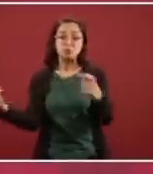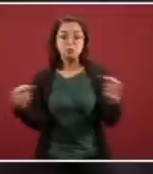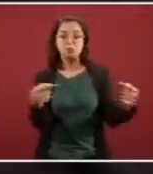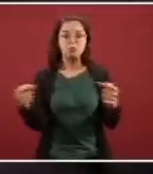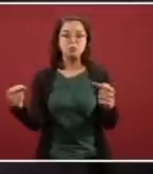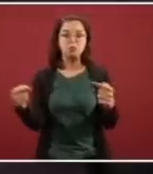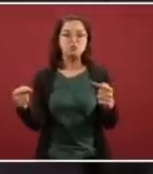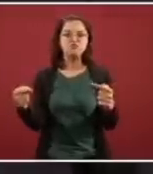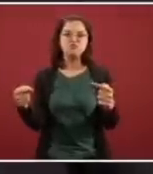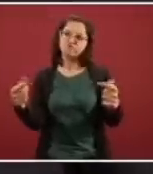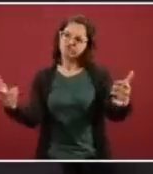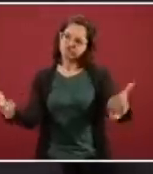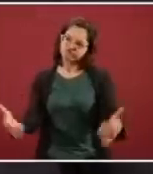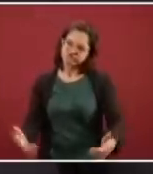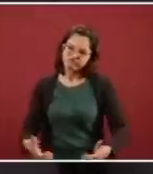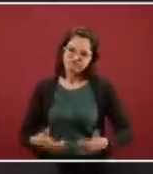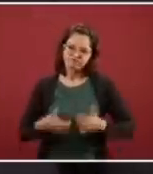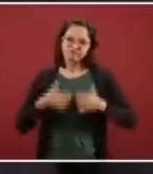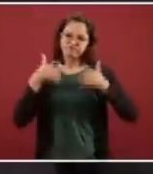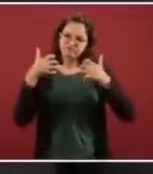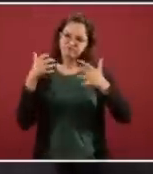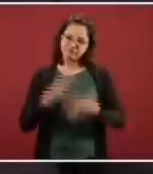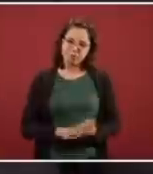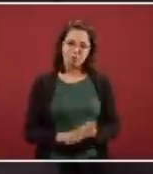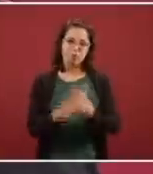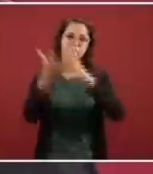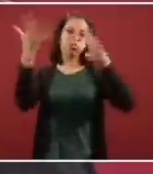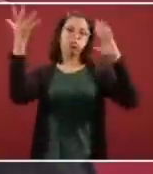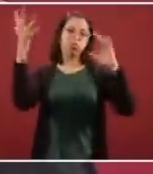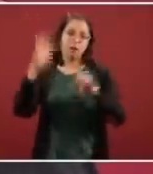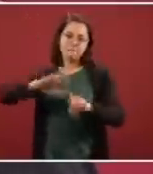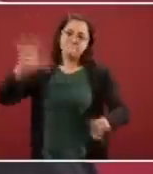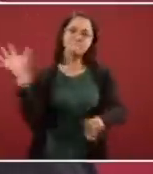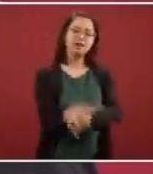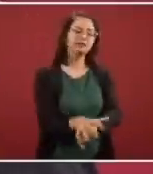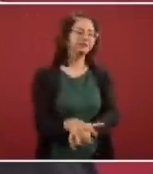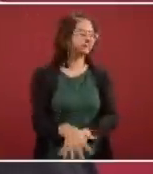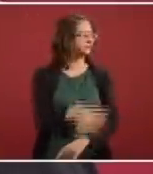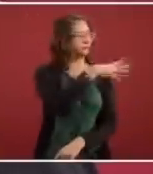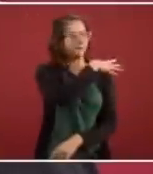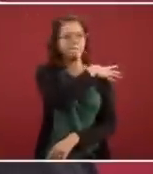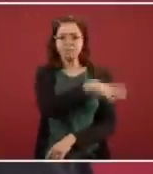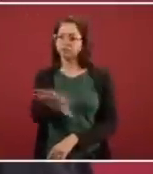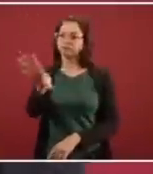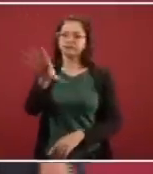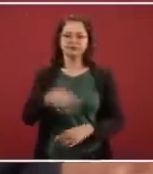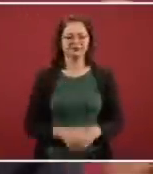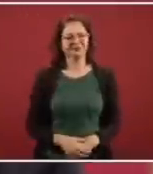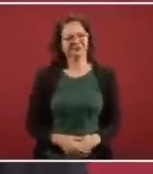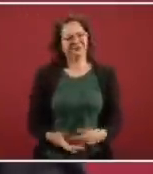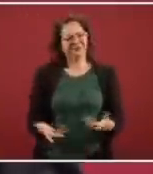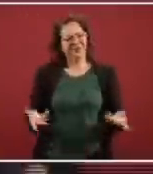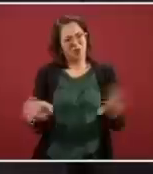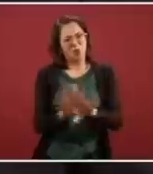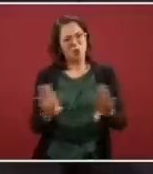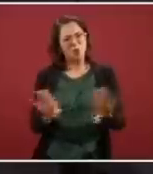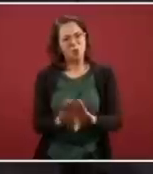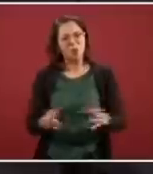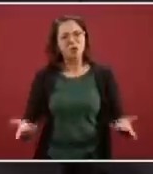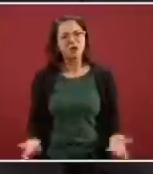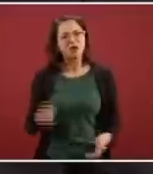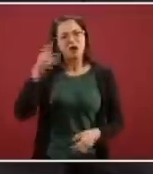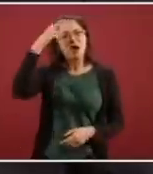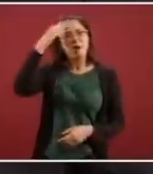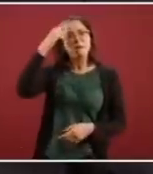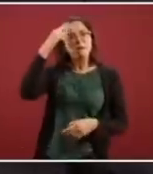se quieran resolver con el uso de la fuerza. ¿Qué es eso de entrar a